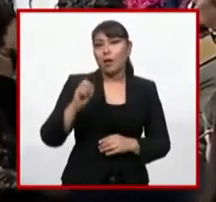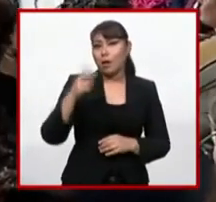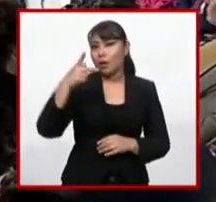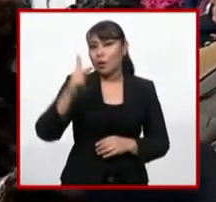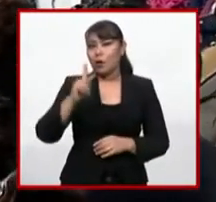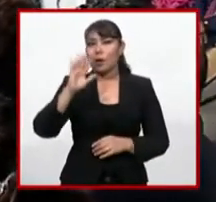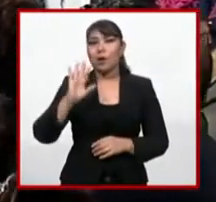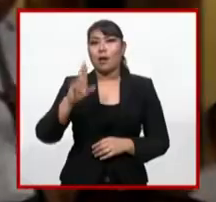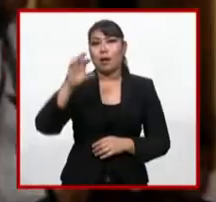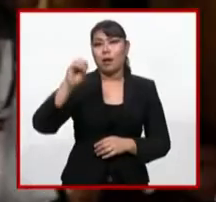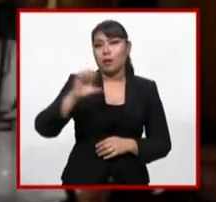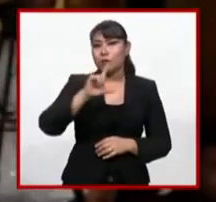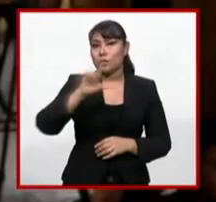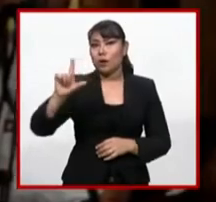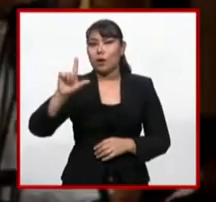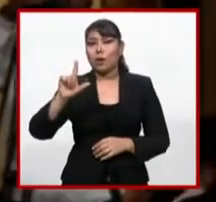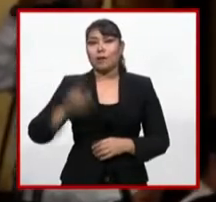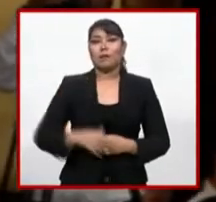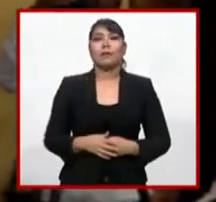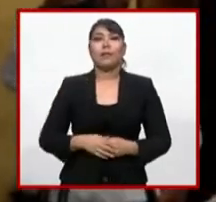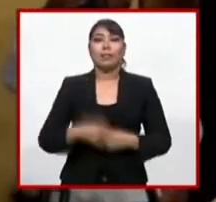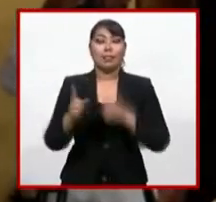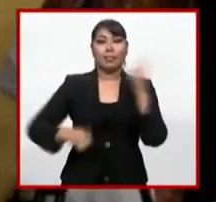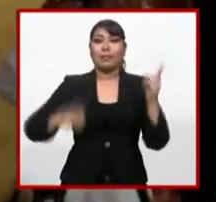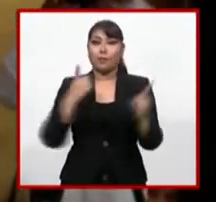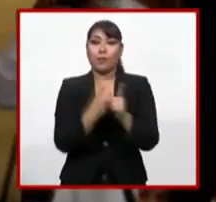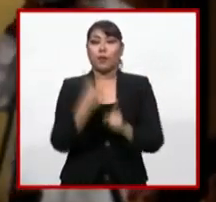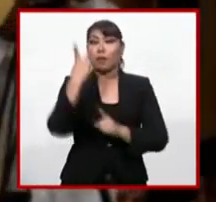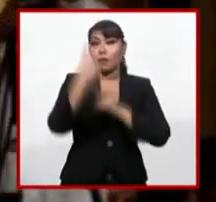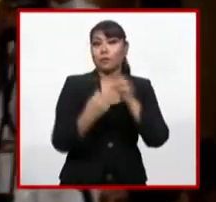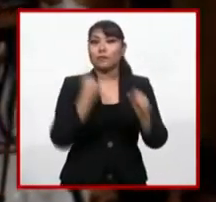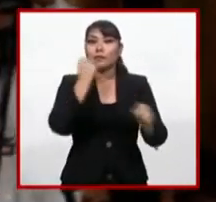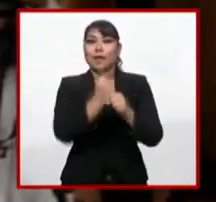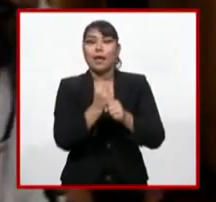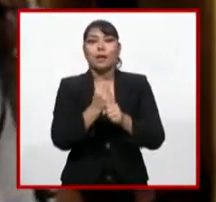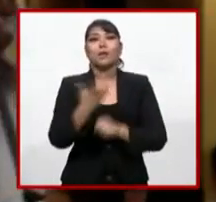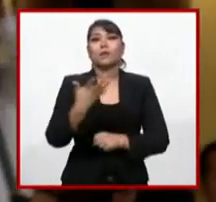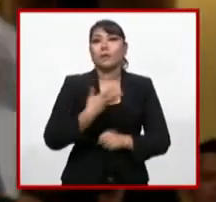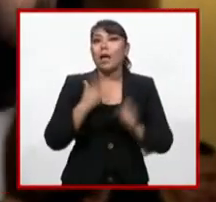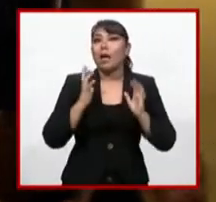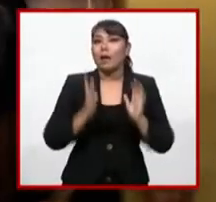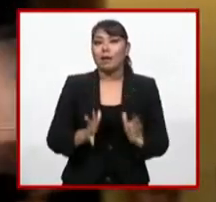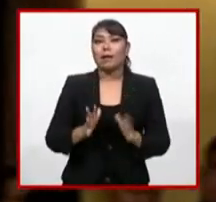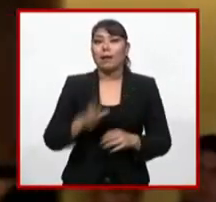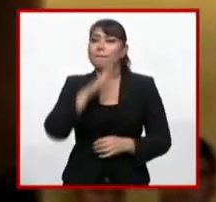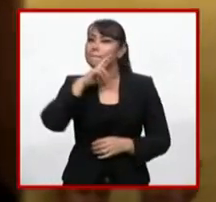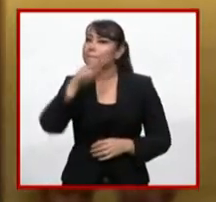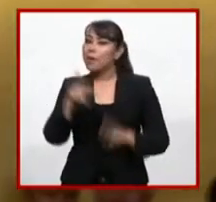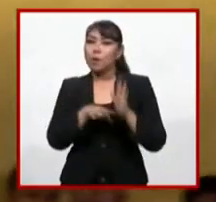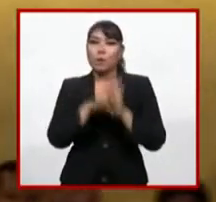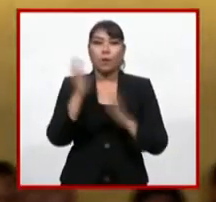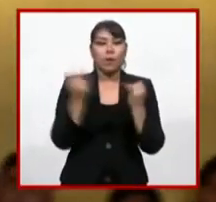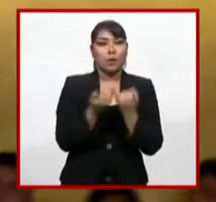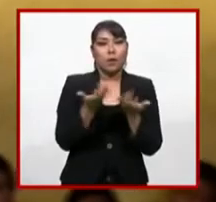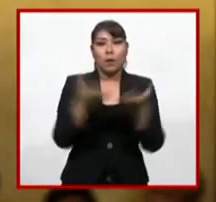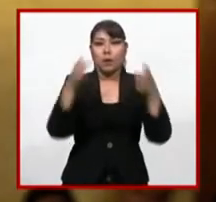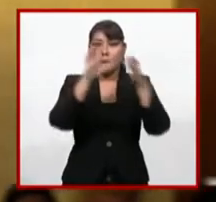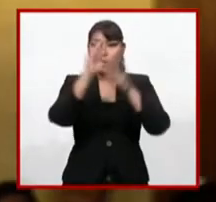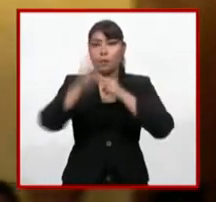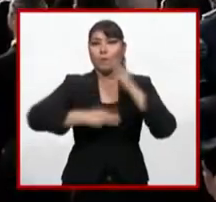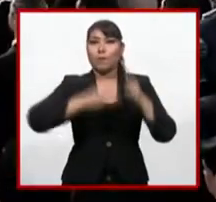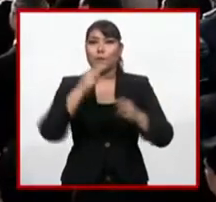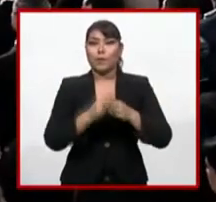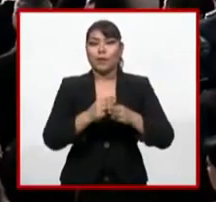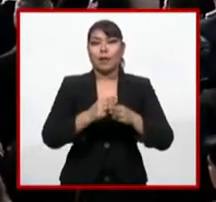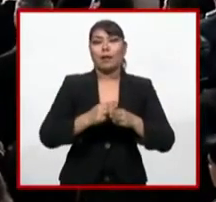serial internacional durante 2 años consecutivos ha sido reconocido como el mejor. Tenemos la Copa Mundial de Triatlón